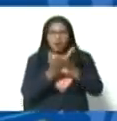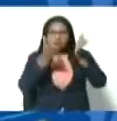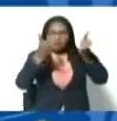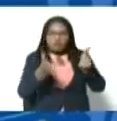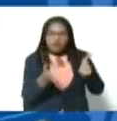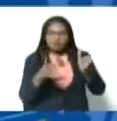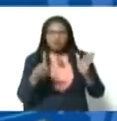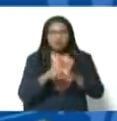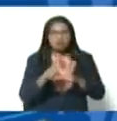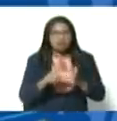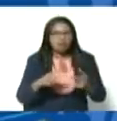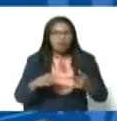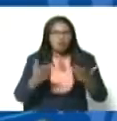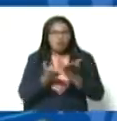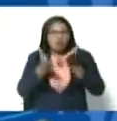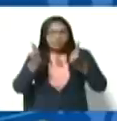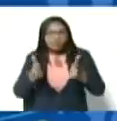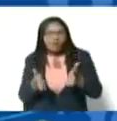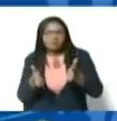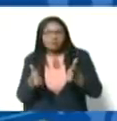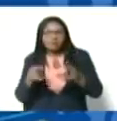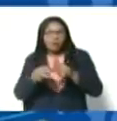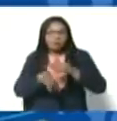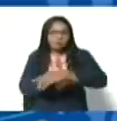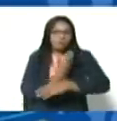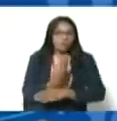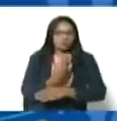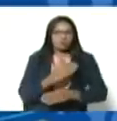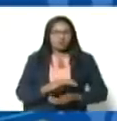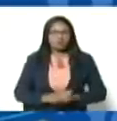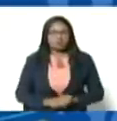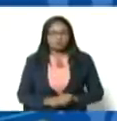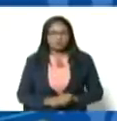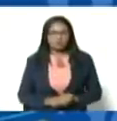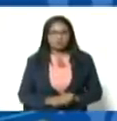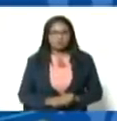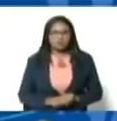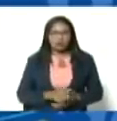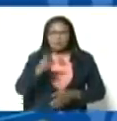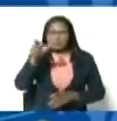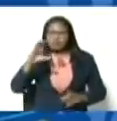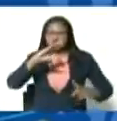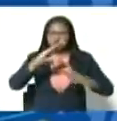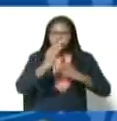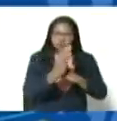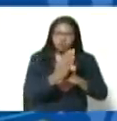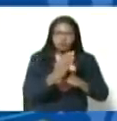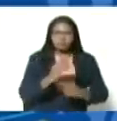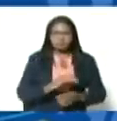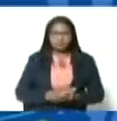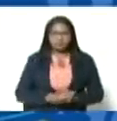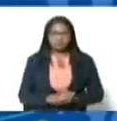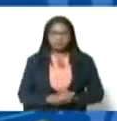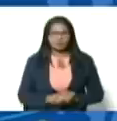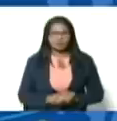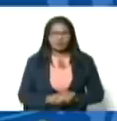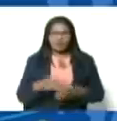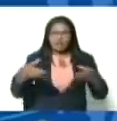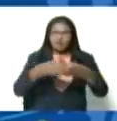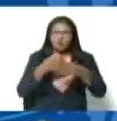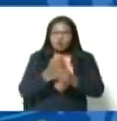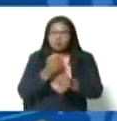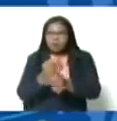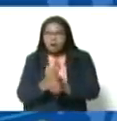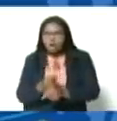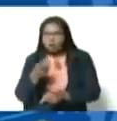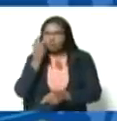los liceos, los estudiantes de las universidades, es la gente de la cultura, es la clase obrera, son